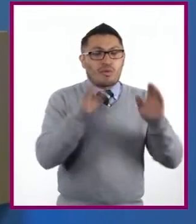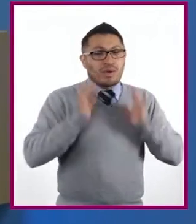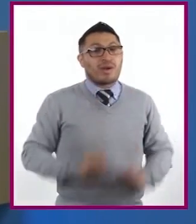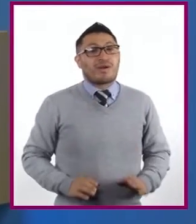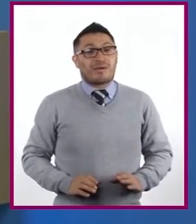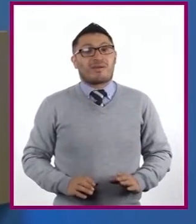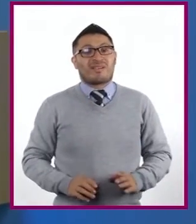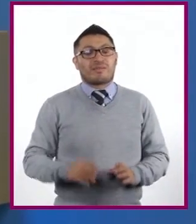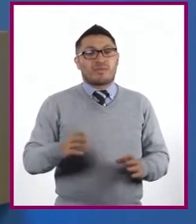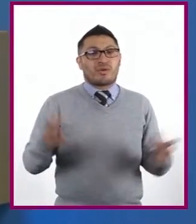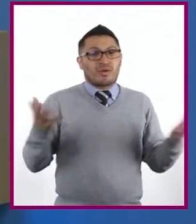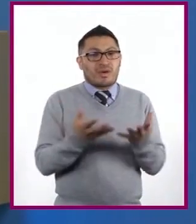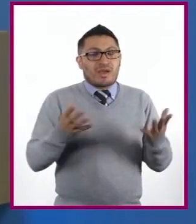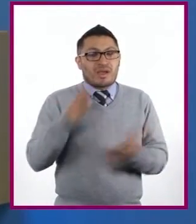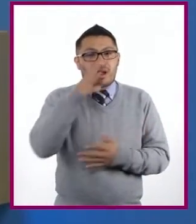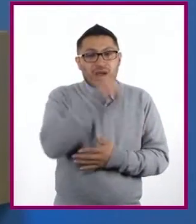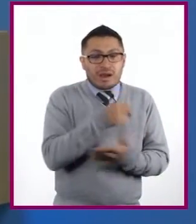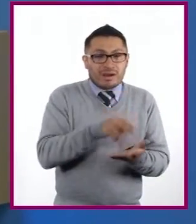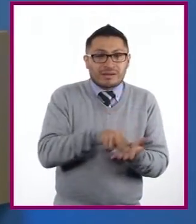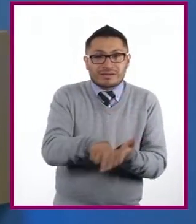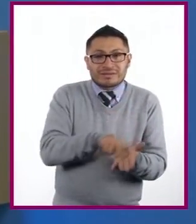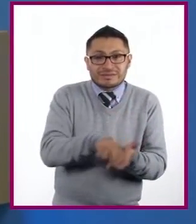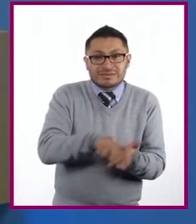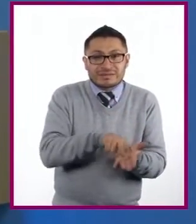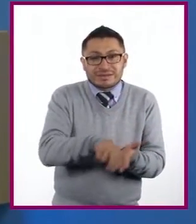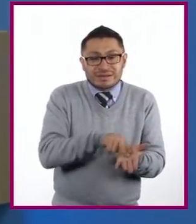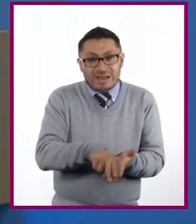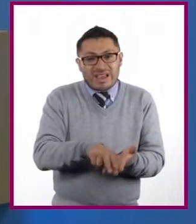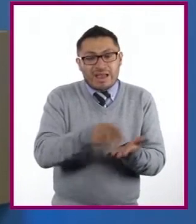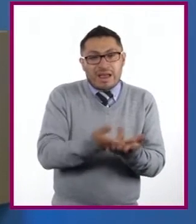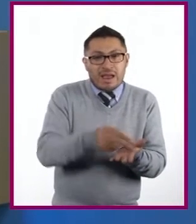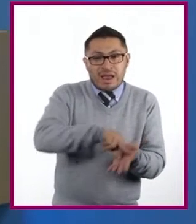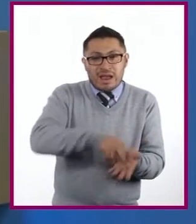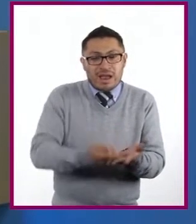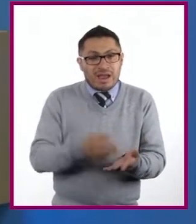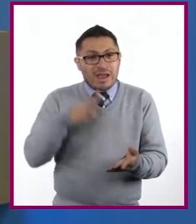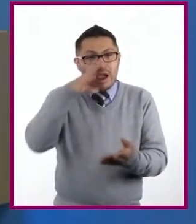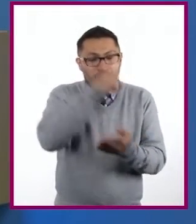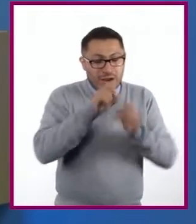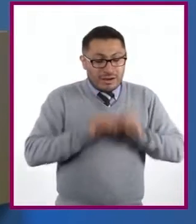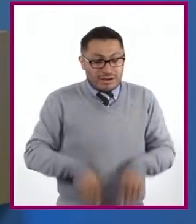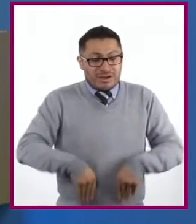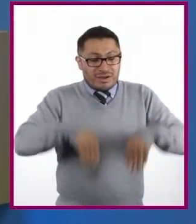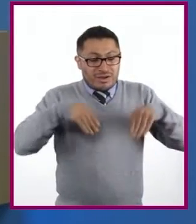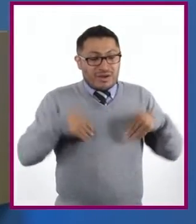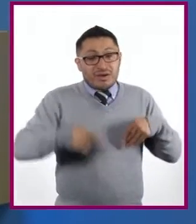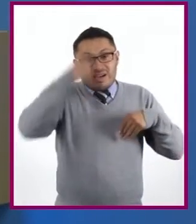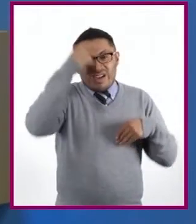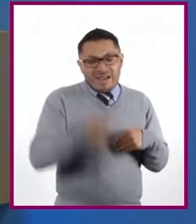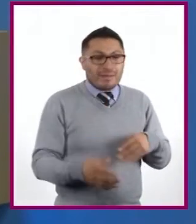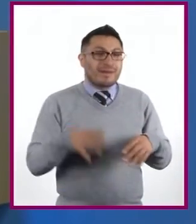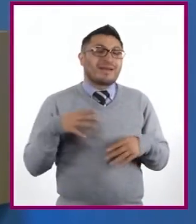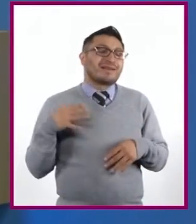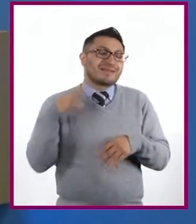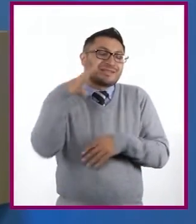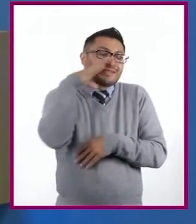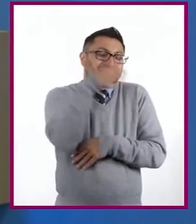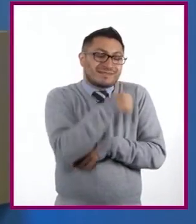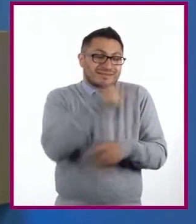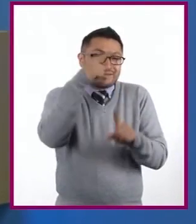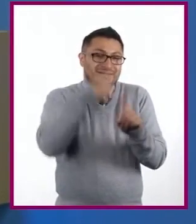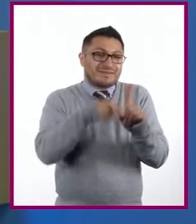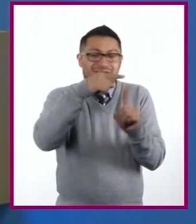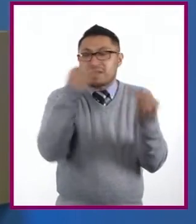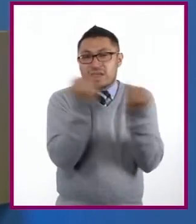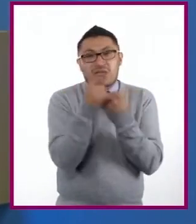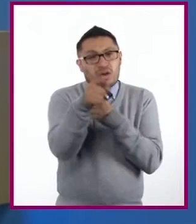cuerpo, producir calor por fricción y que se transmita más rápidamente a las sábanas para que éstas adopten una temperatura igual a la